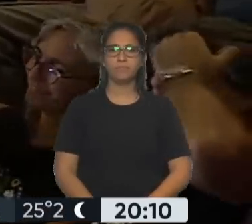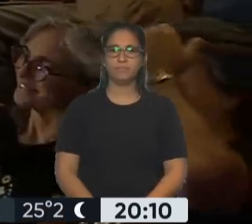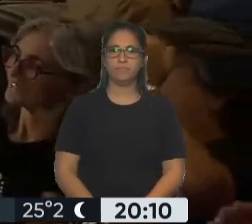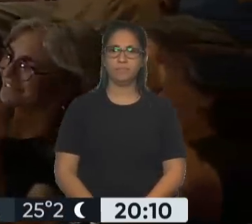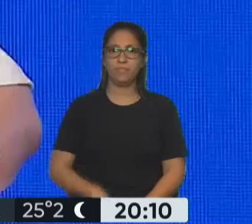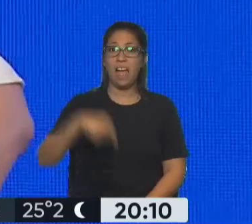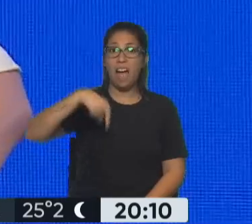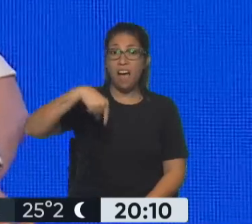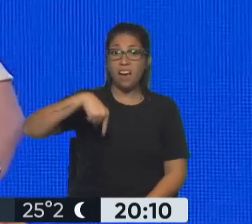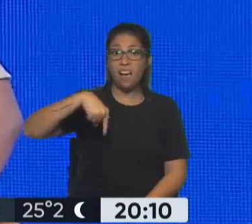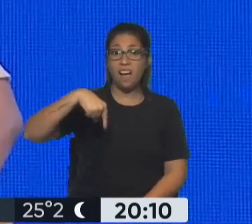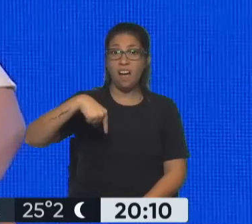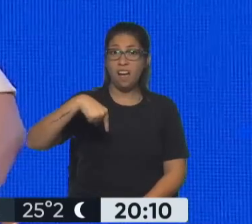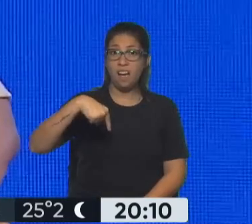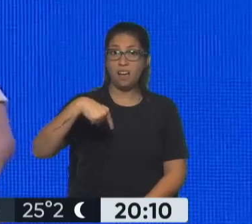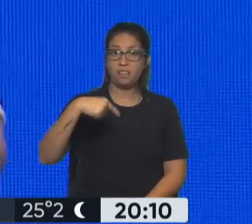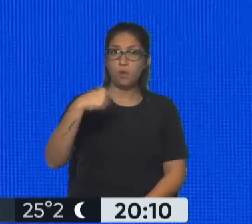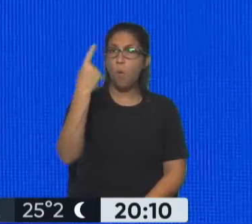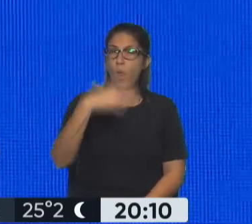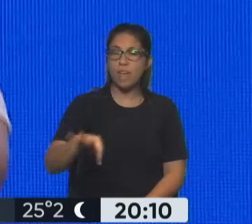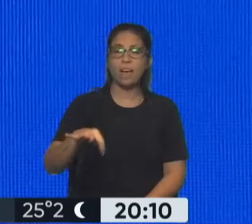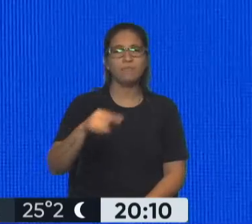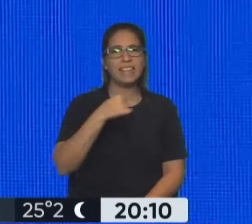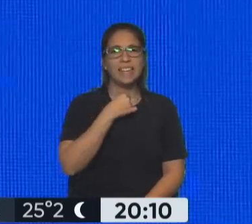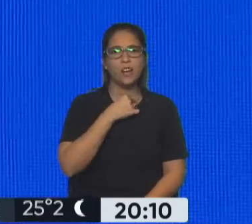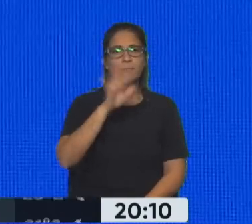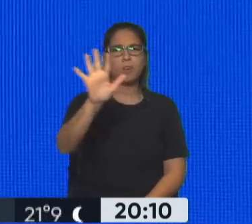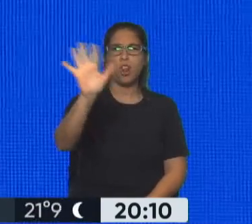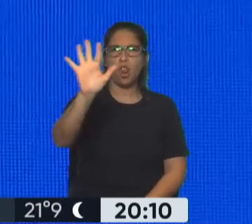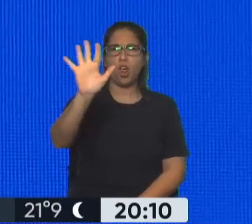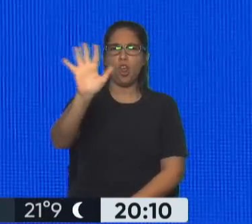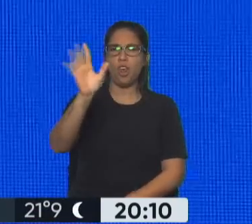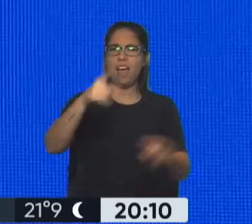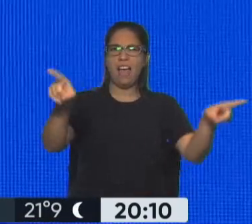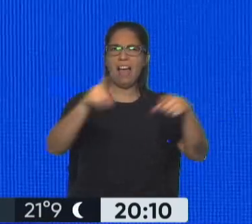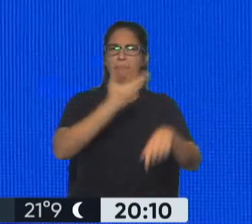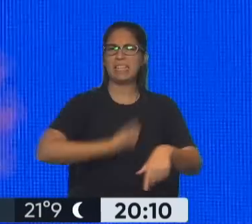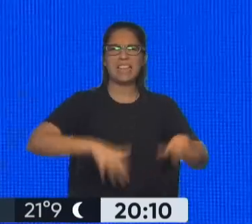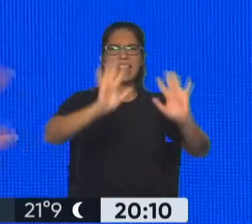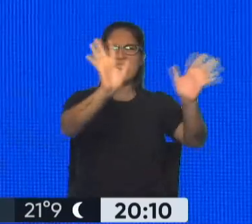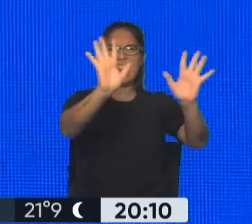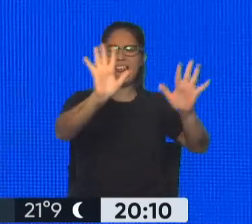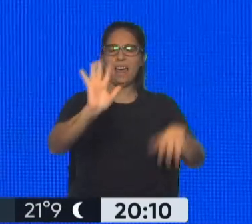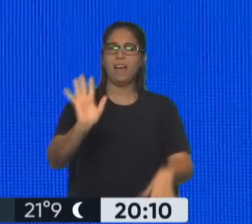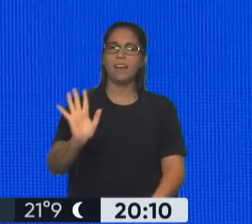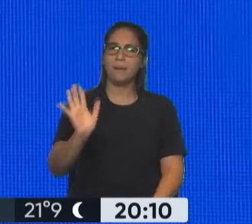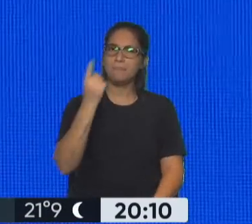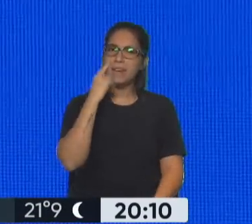Acá la única, y quiero... Miren, no, presidenta, no, miren.